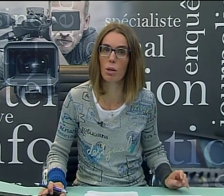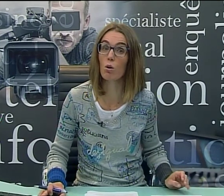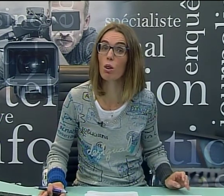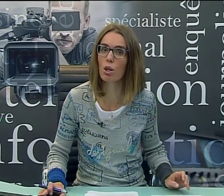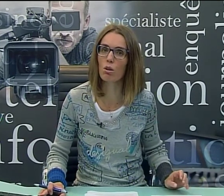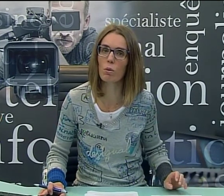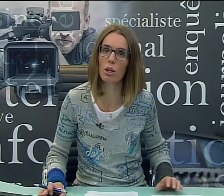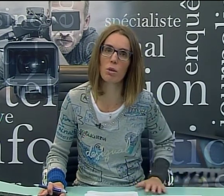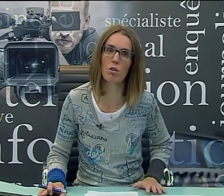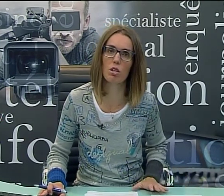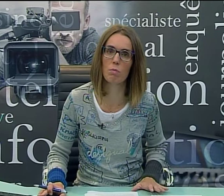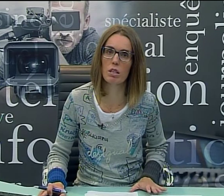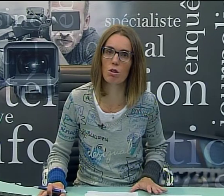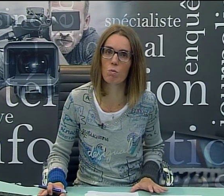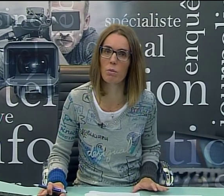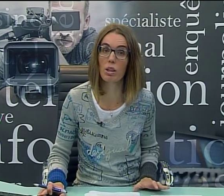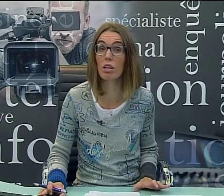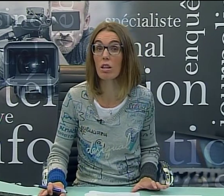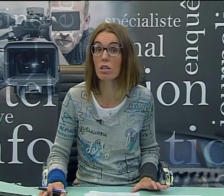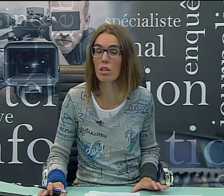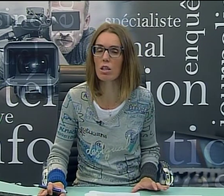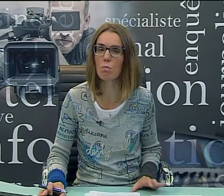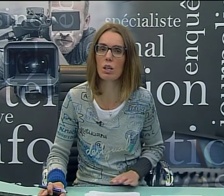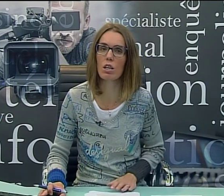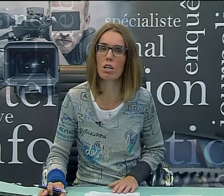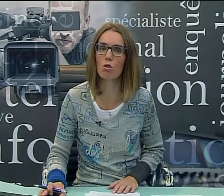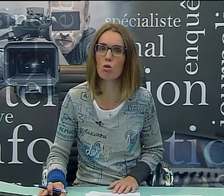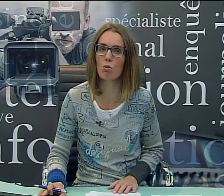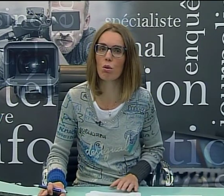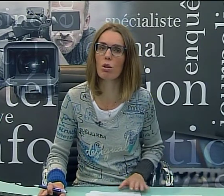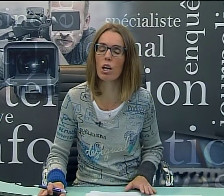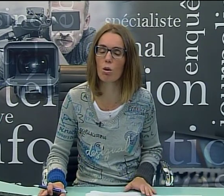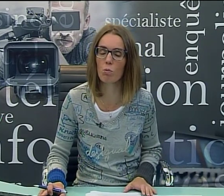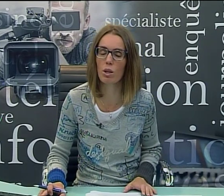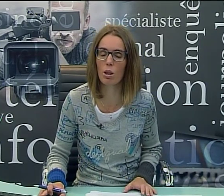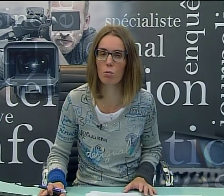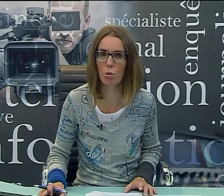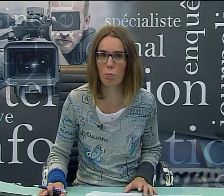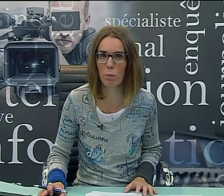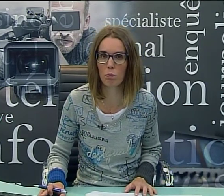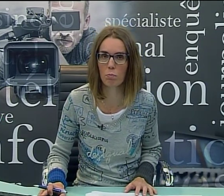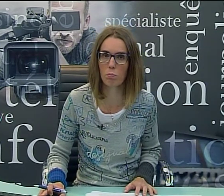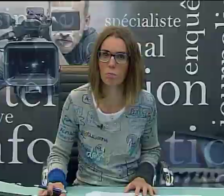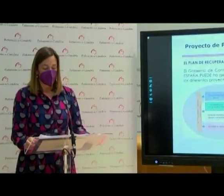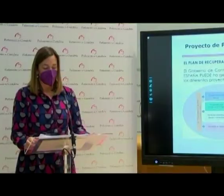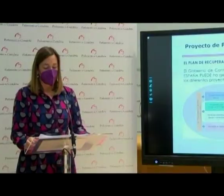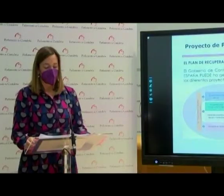de Cantabria, con 190 millones más que en 2020 innecesarias para la reconstrucción de la comunidad autónoma.